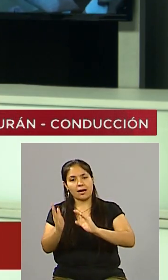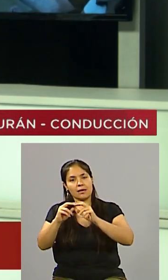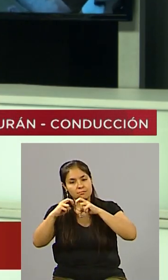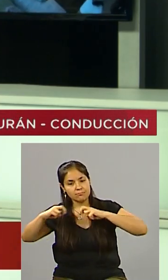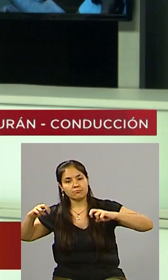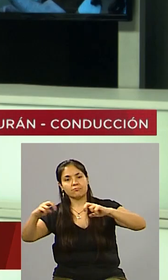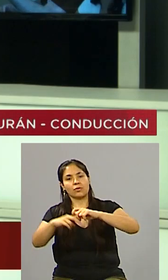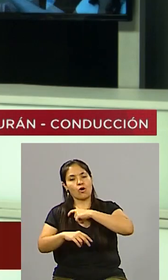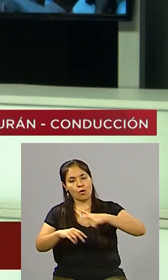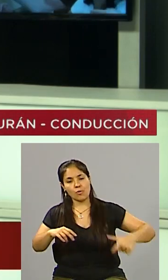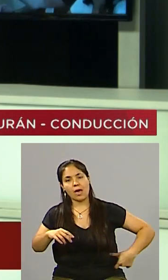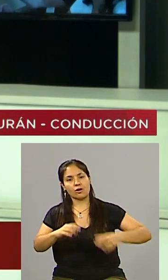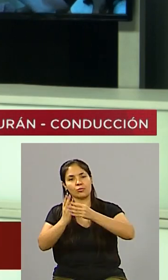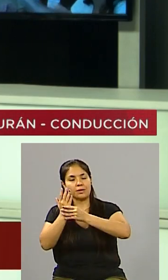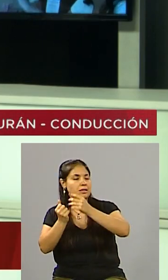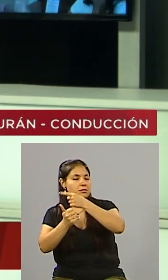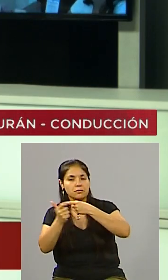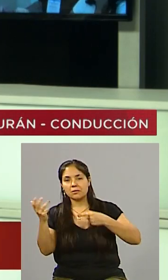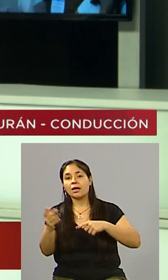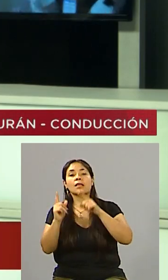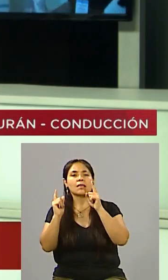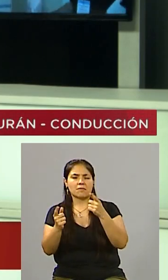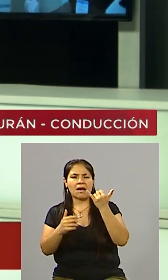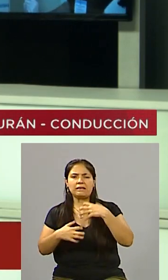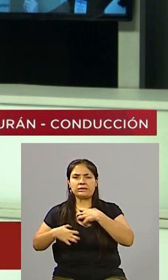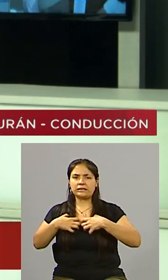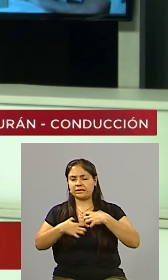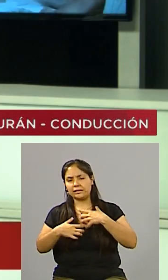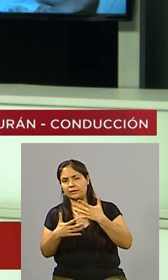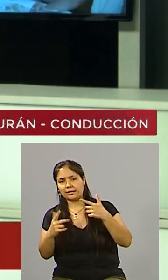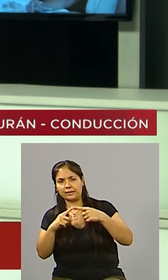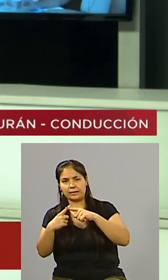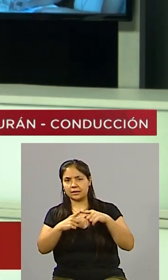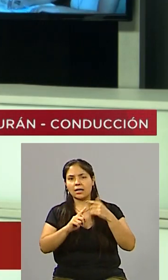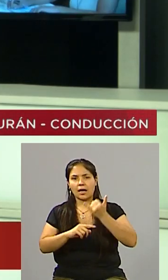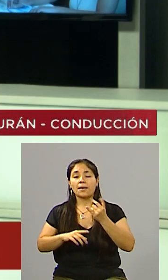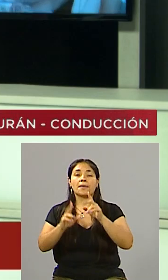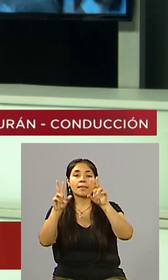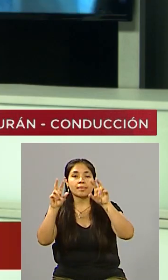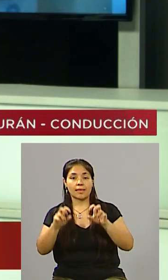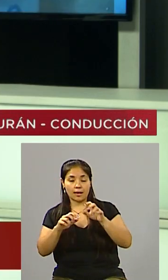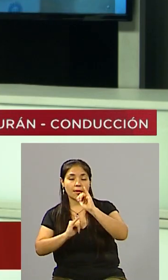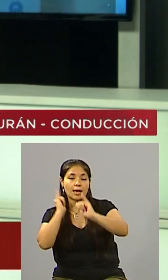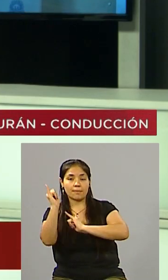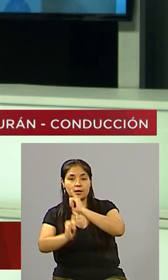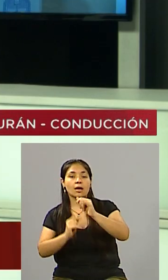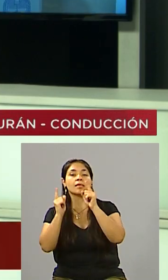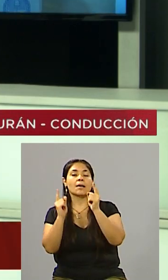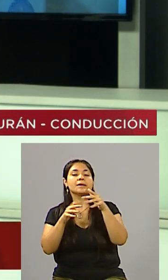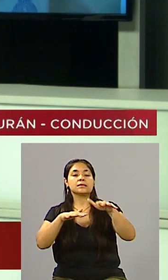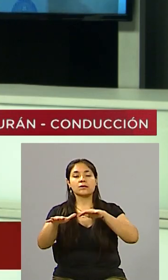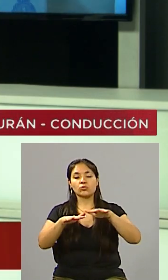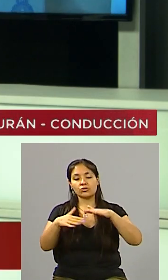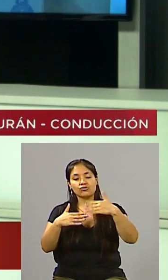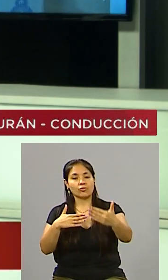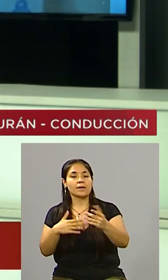diciembre y estos cambios que dicen también han generado algunos malestares. Vamos a hablar de este tema y de pronto de cuál es la situación y el panorama que nos vamos a